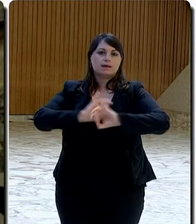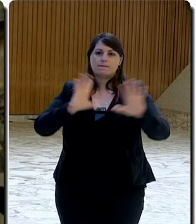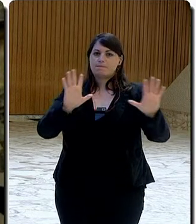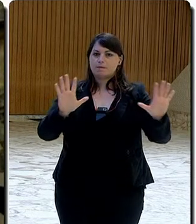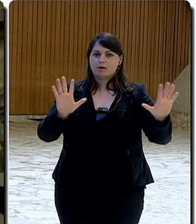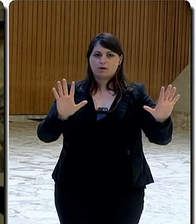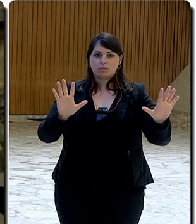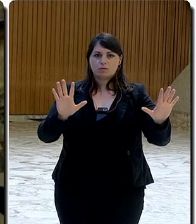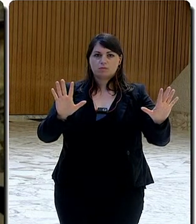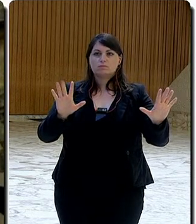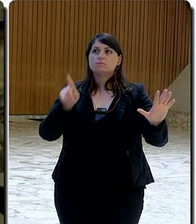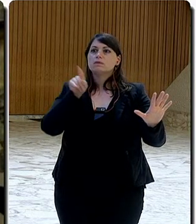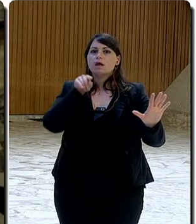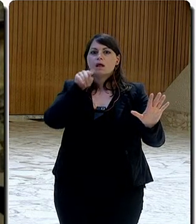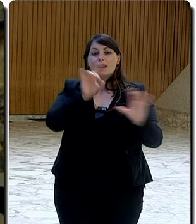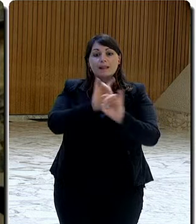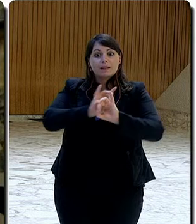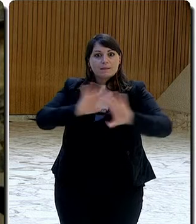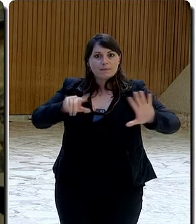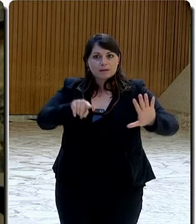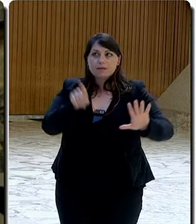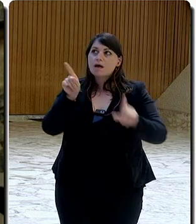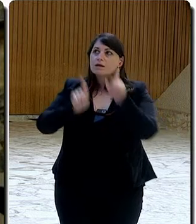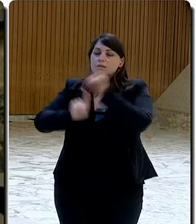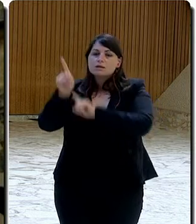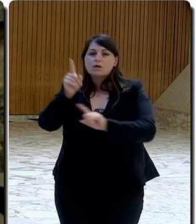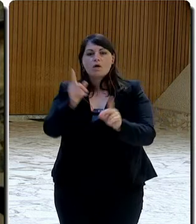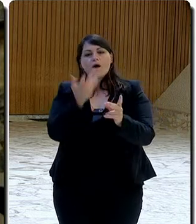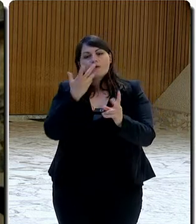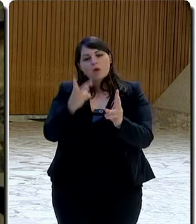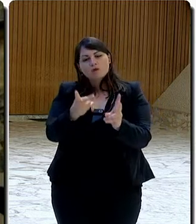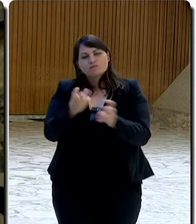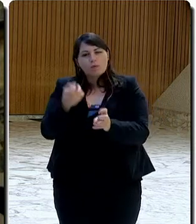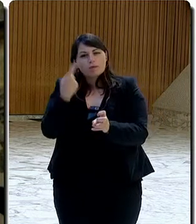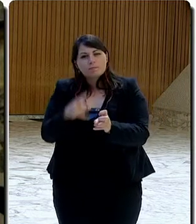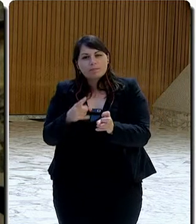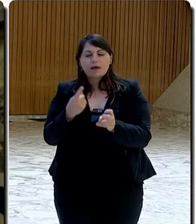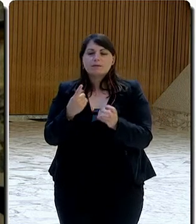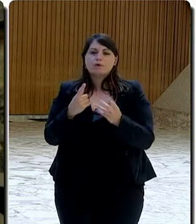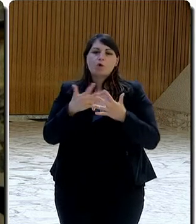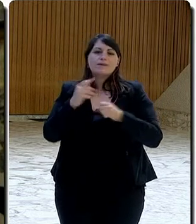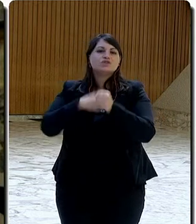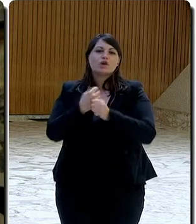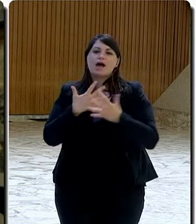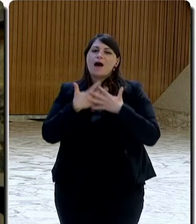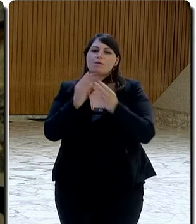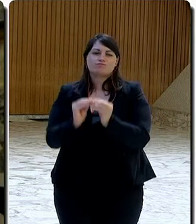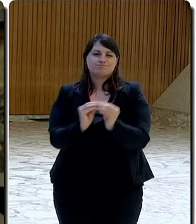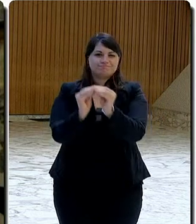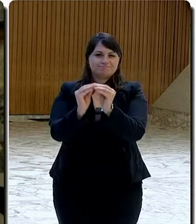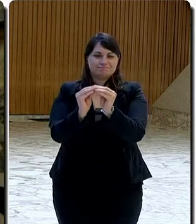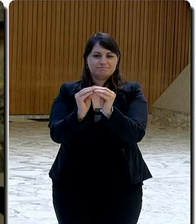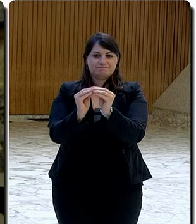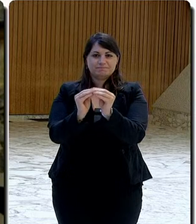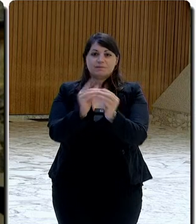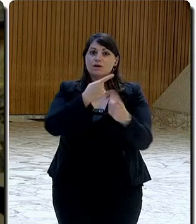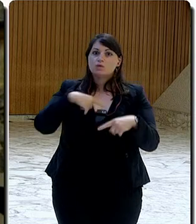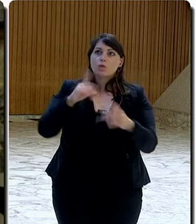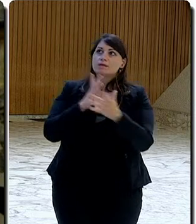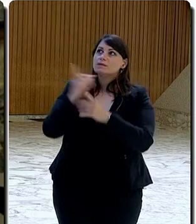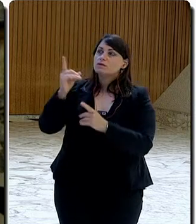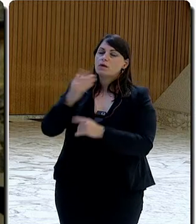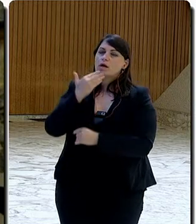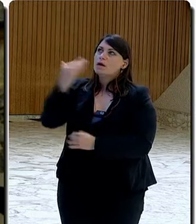una historia de amor. Le damos gracias a Dios por este regalo de la fe y no nos cansaremos nunca de dar